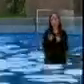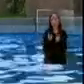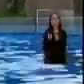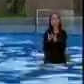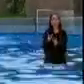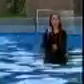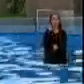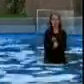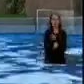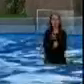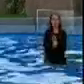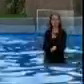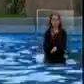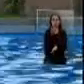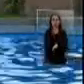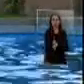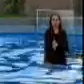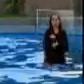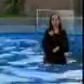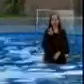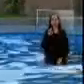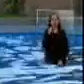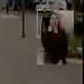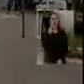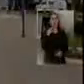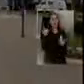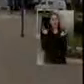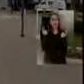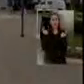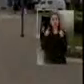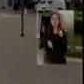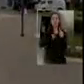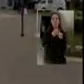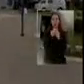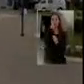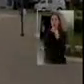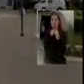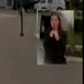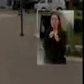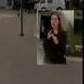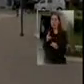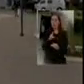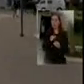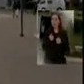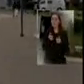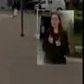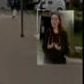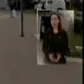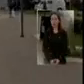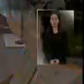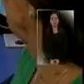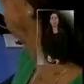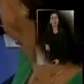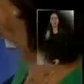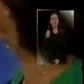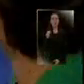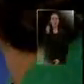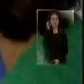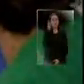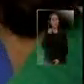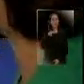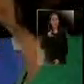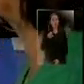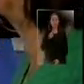control con el doctor. Mónica verá si el ejercicio y la alimentación han tenido efectos. Bueno, señora Mónica, yo tengo